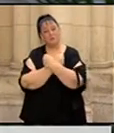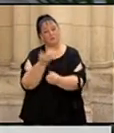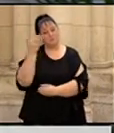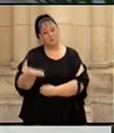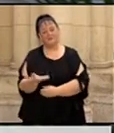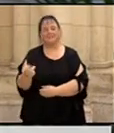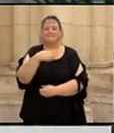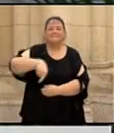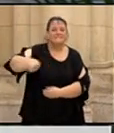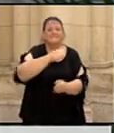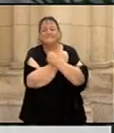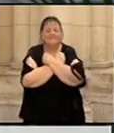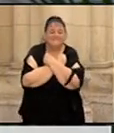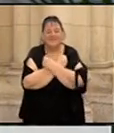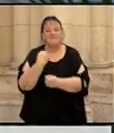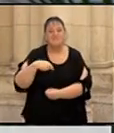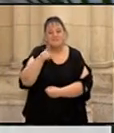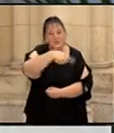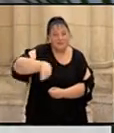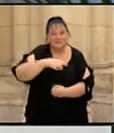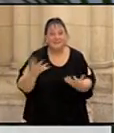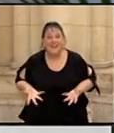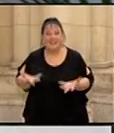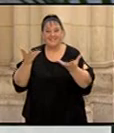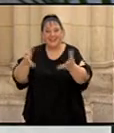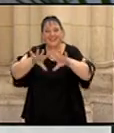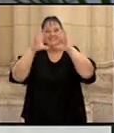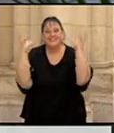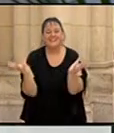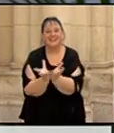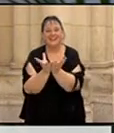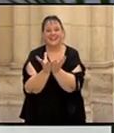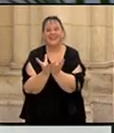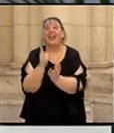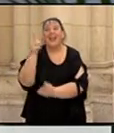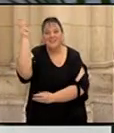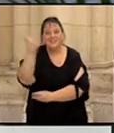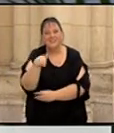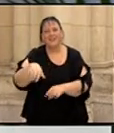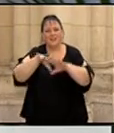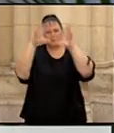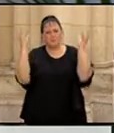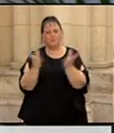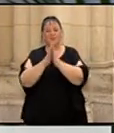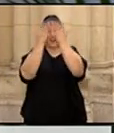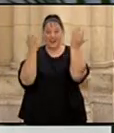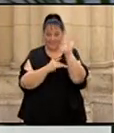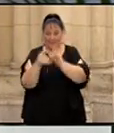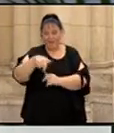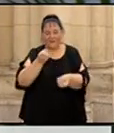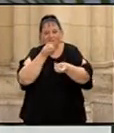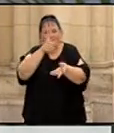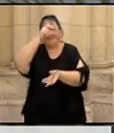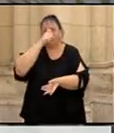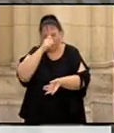Y queridos hermanos, es lo que tenemos que entregar en esta tierra. Vino a este mundo, el Evangelio de hoy nos recuerda que